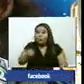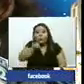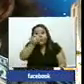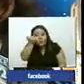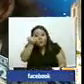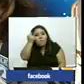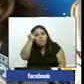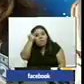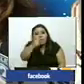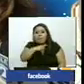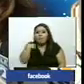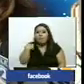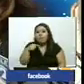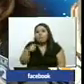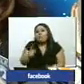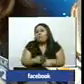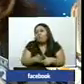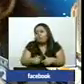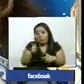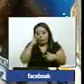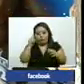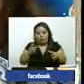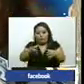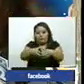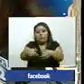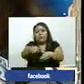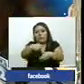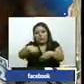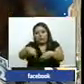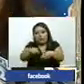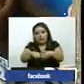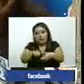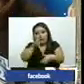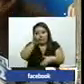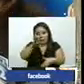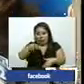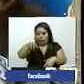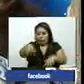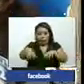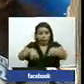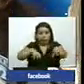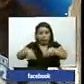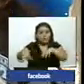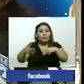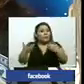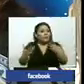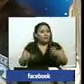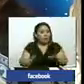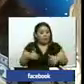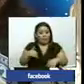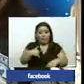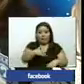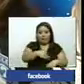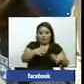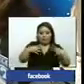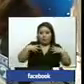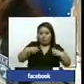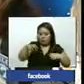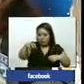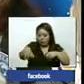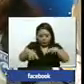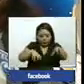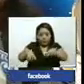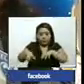adolescentes. Entonces la población blanco, como les decía, se va a hacer en las 5 regiones en las que está distribuido el Ministerio de Salud